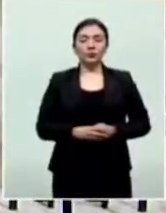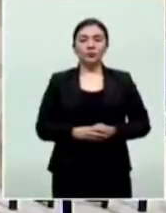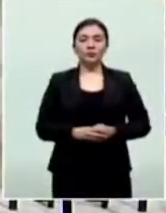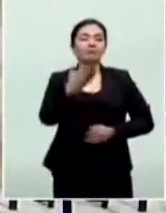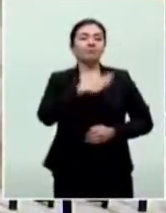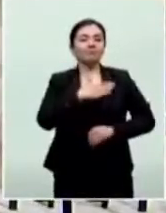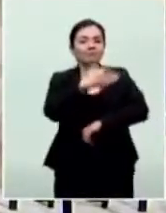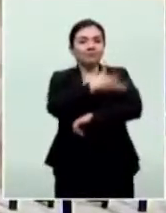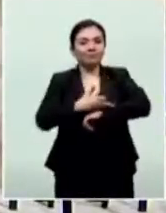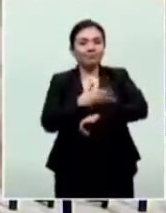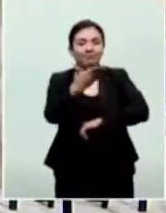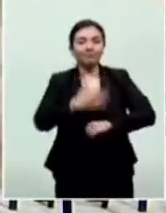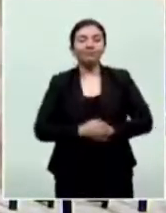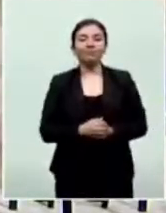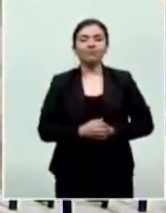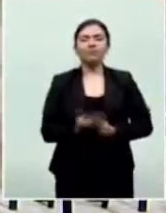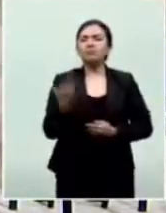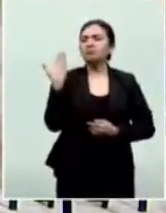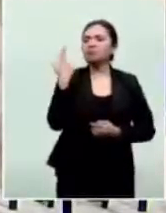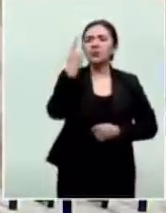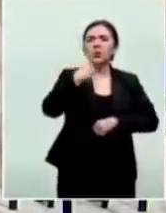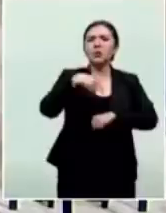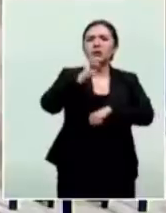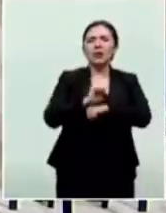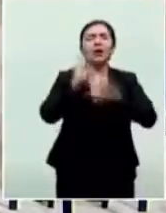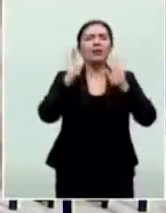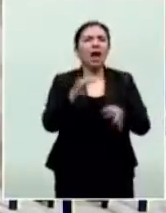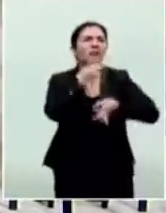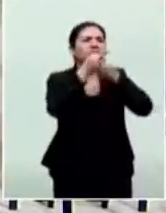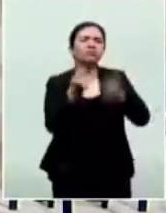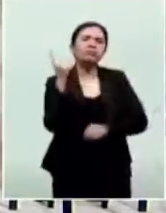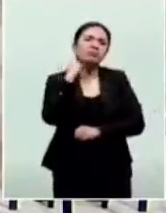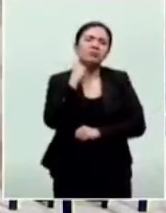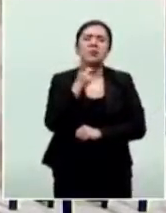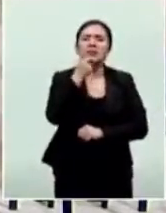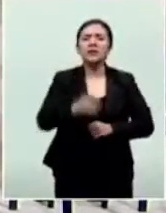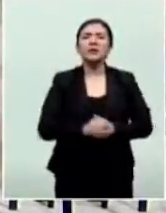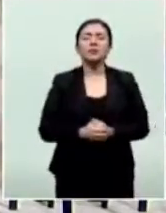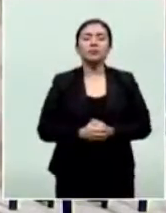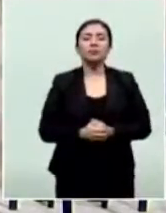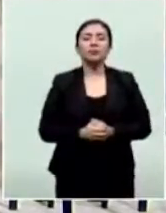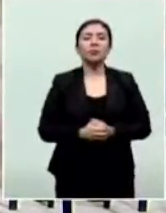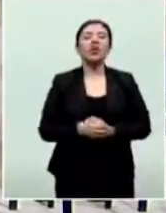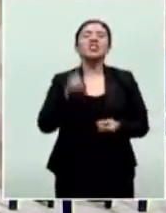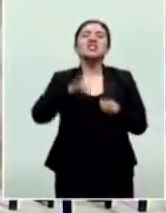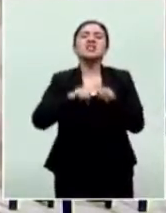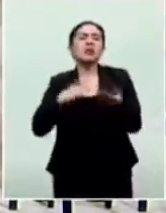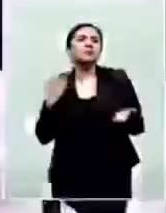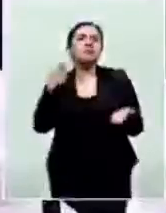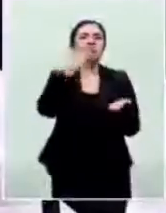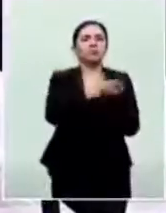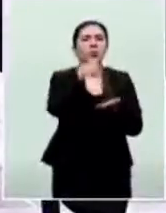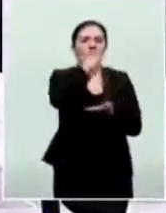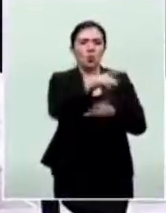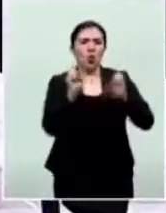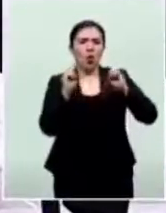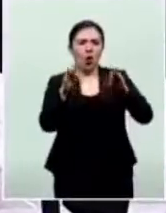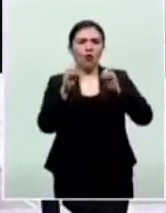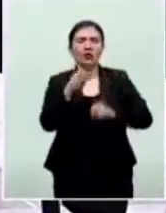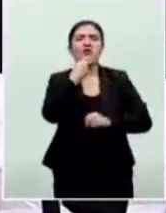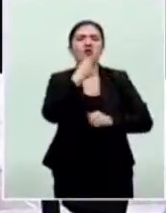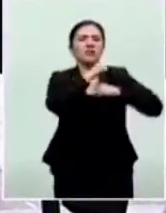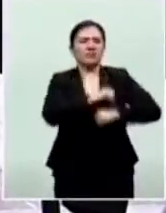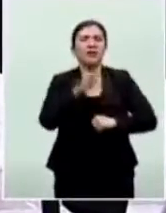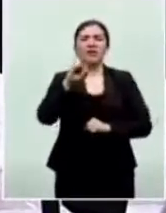Buenas tardes, ministro. Buenas tardes. La semana pasada hubo versiones de que habría visitado su despacho el fiscal Gertz Manero